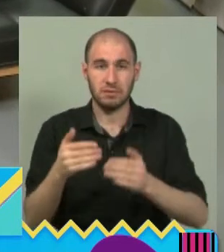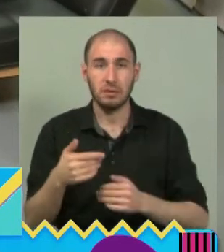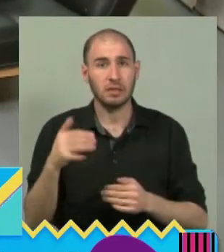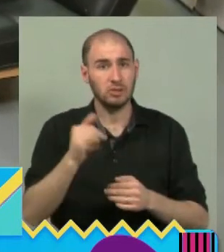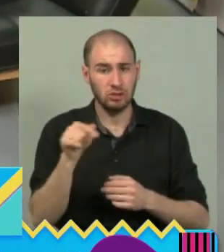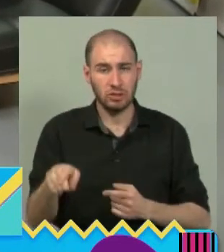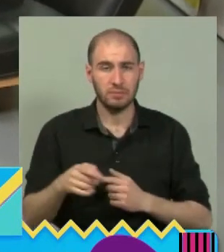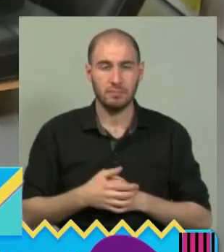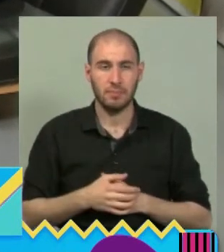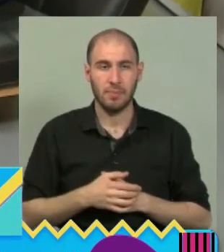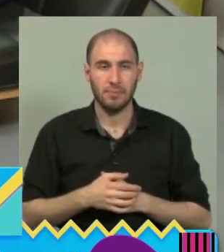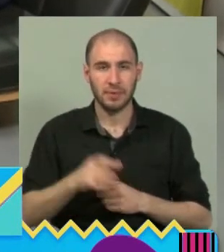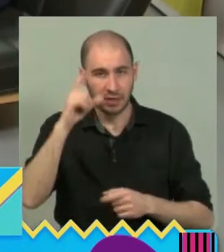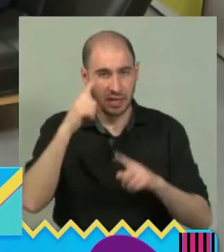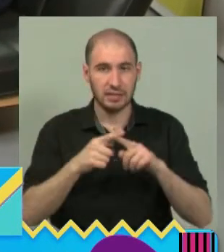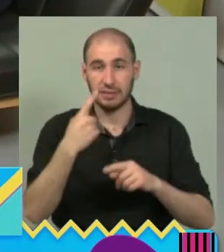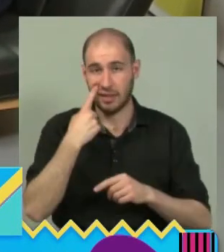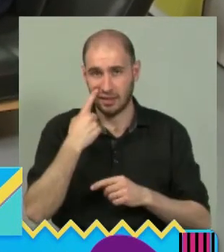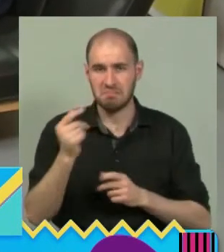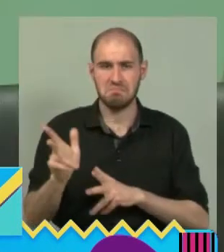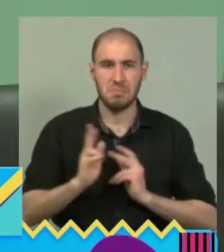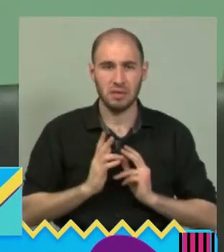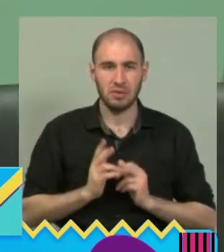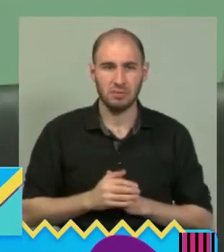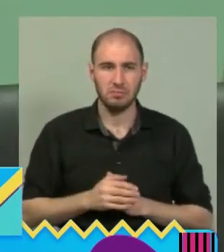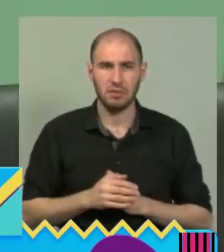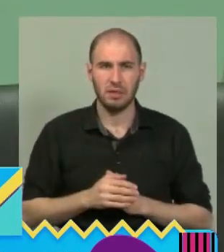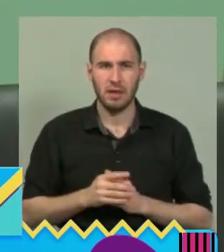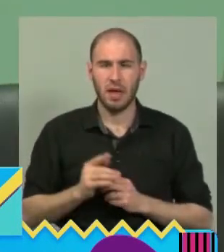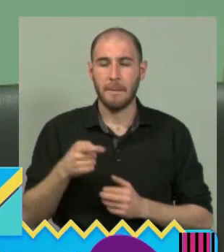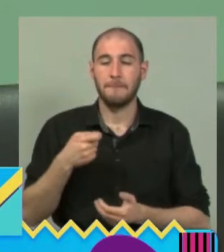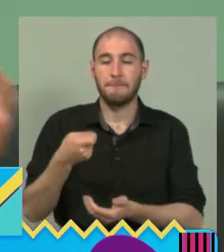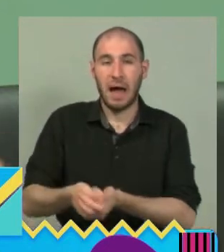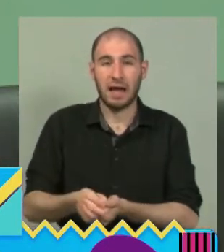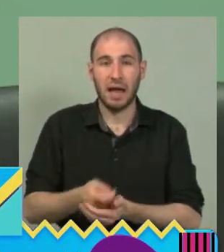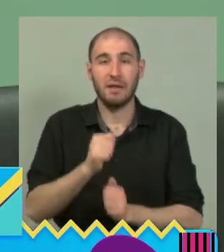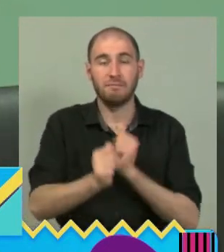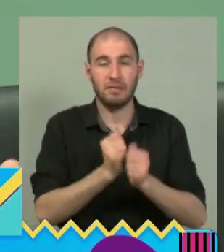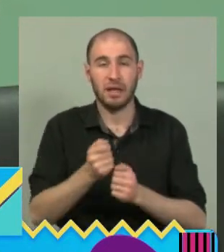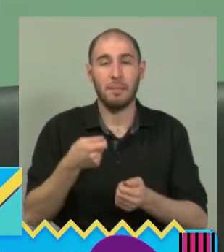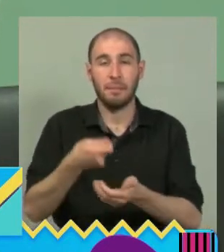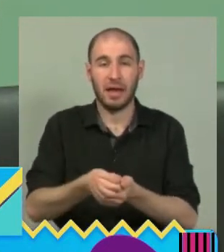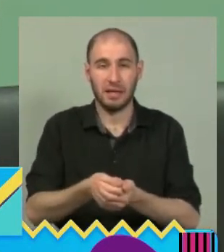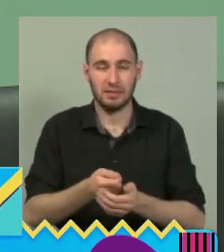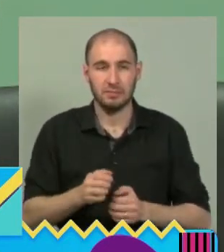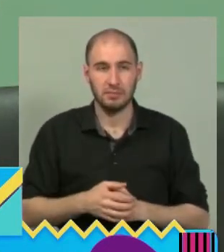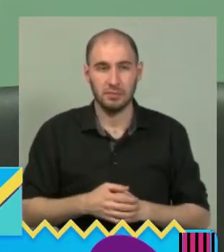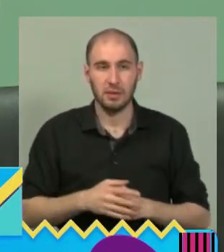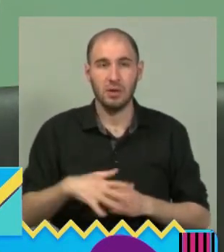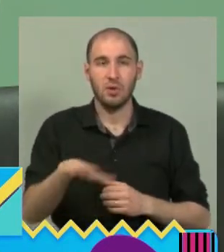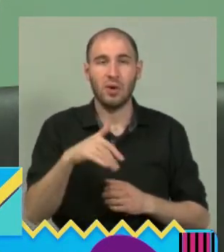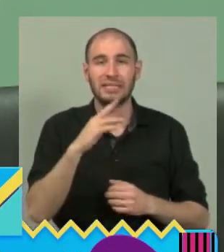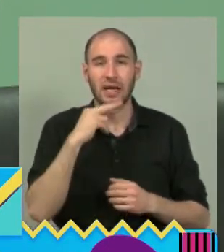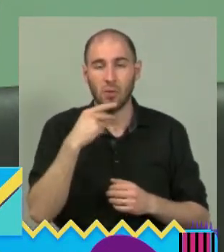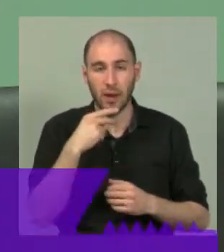coartan. Un ex intendente a mí me dijo que le habían pagado a un industrial, a un agroindustrial de la ciudad de